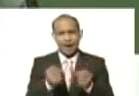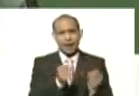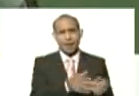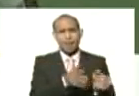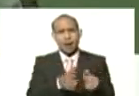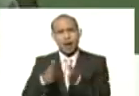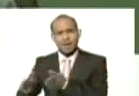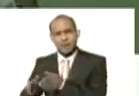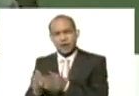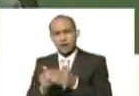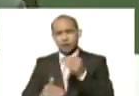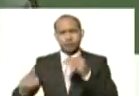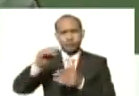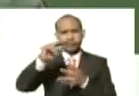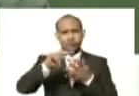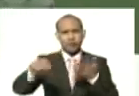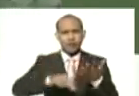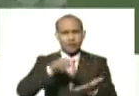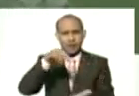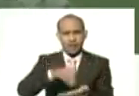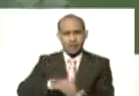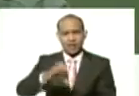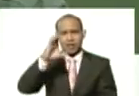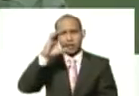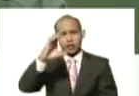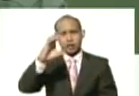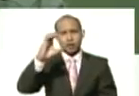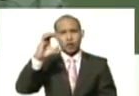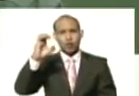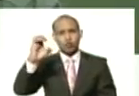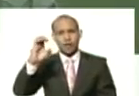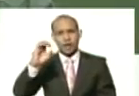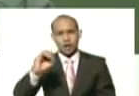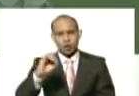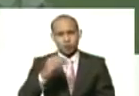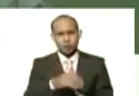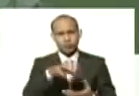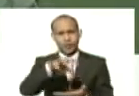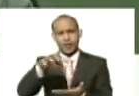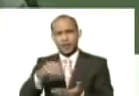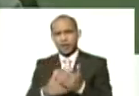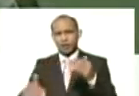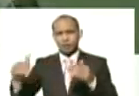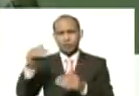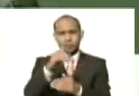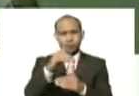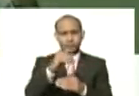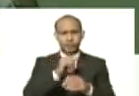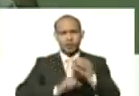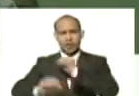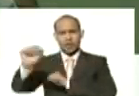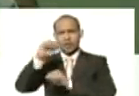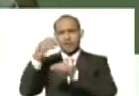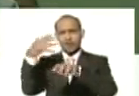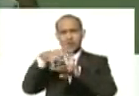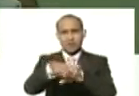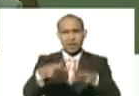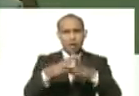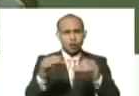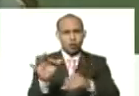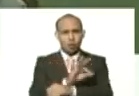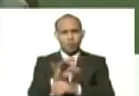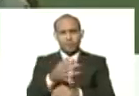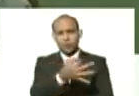planificación en el más alto nivel, en el CEO, después en los estados mayores de las regiones estratégicas de defensa integral, también funcionando